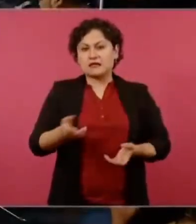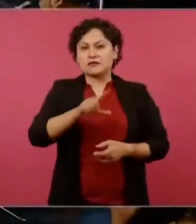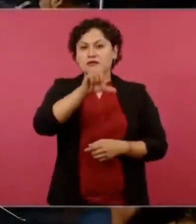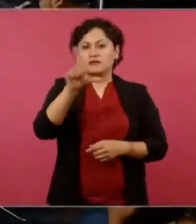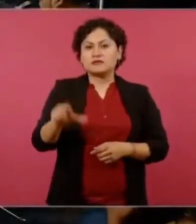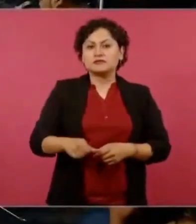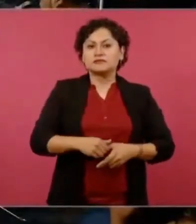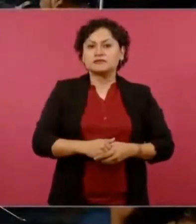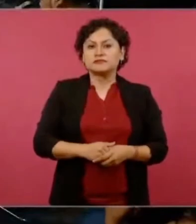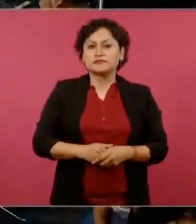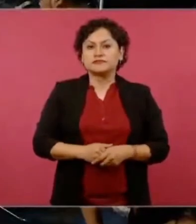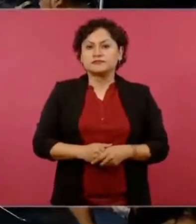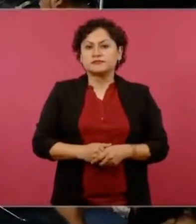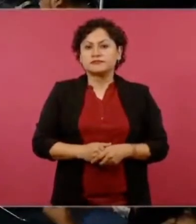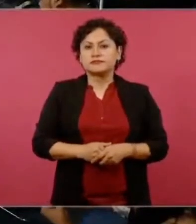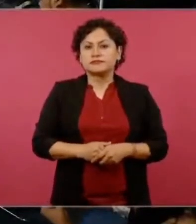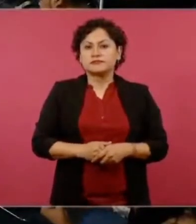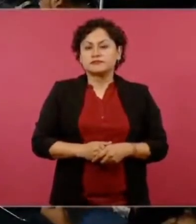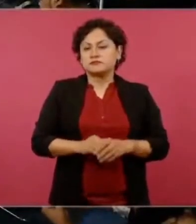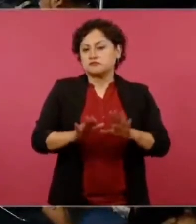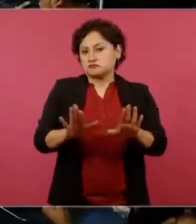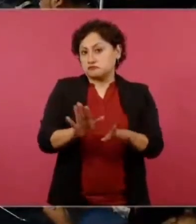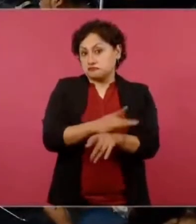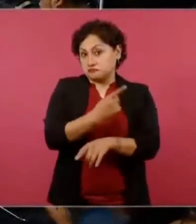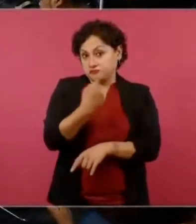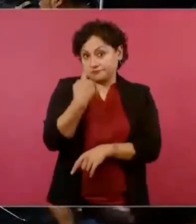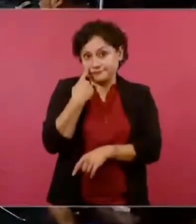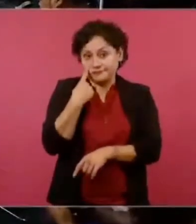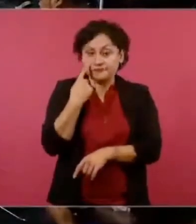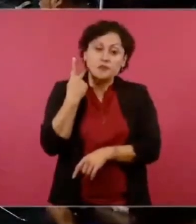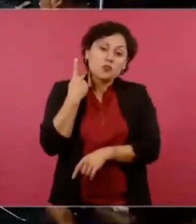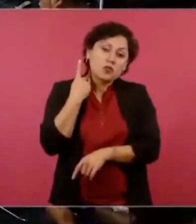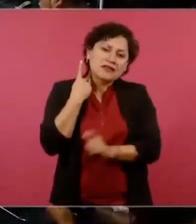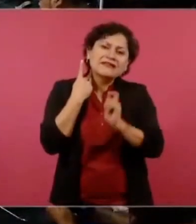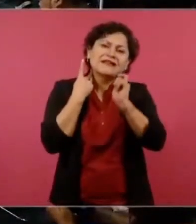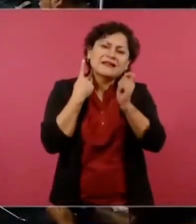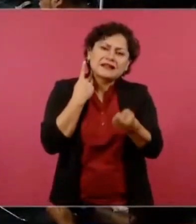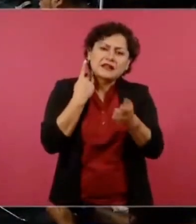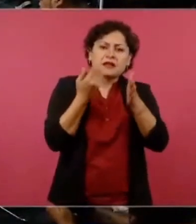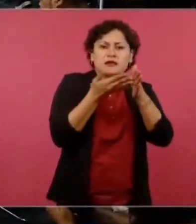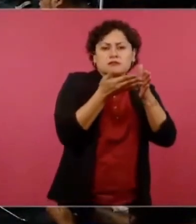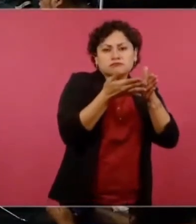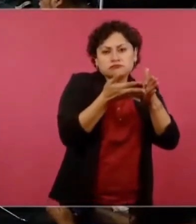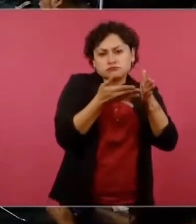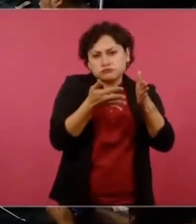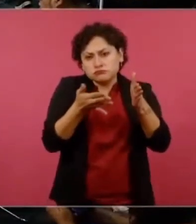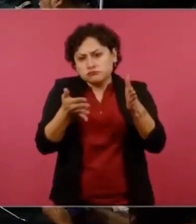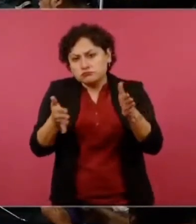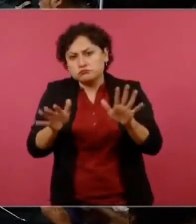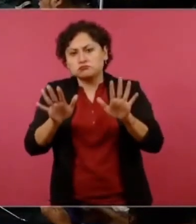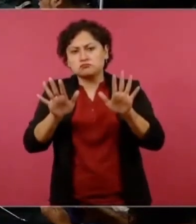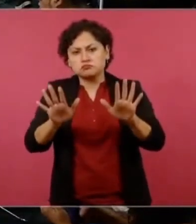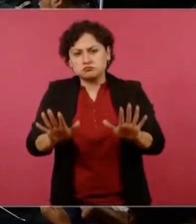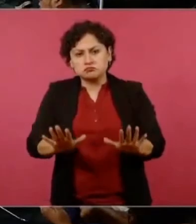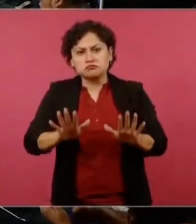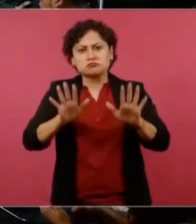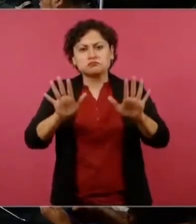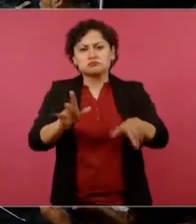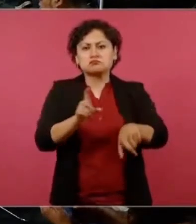porque la política es tiempo, política es tiempo, manejo de tiempos,